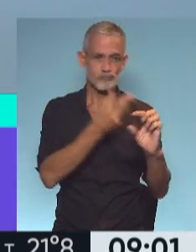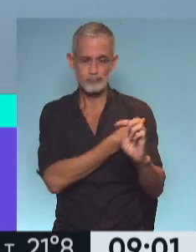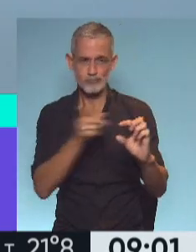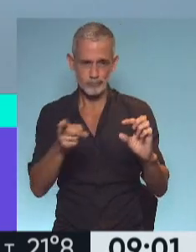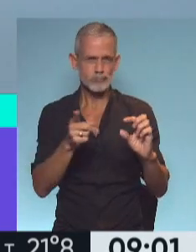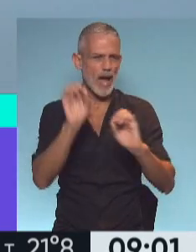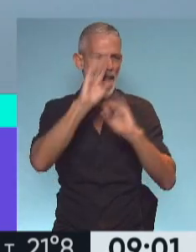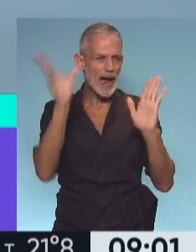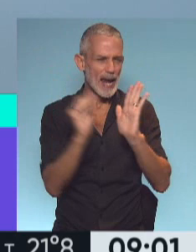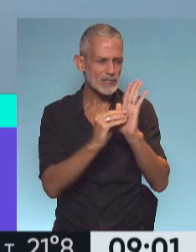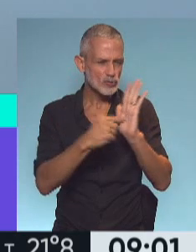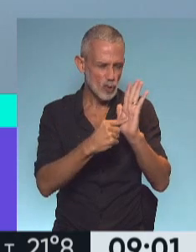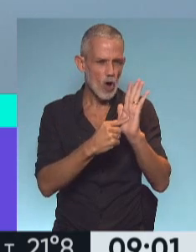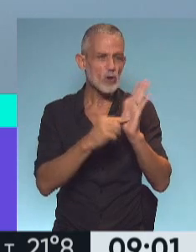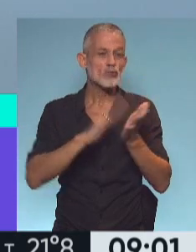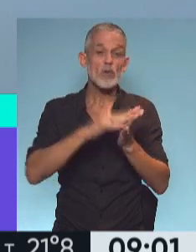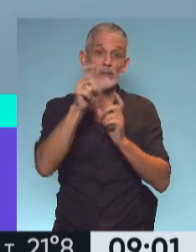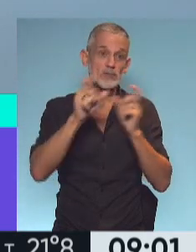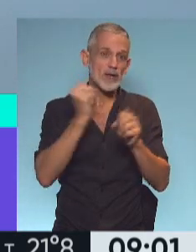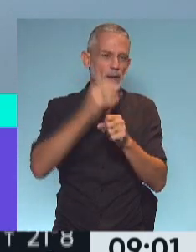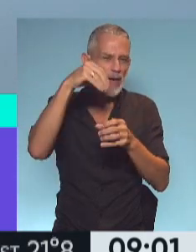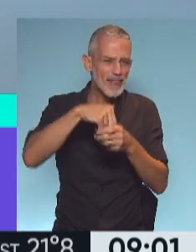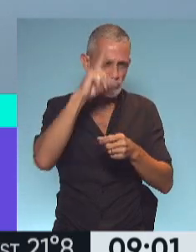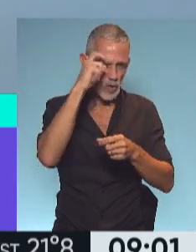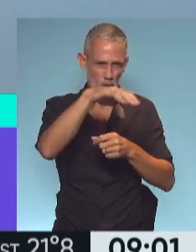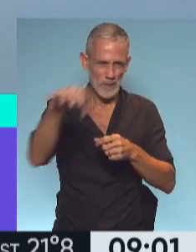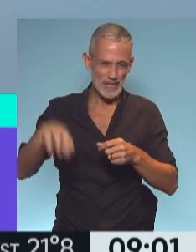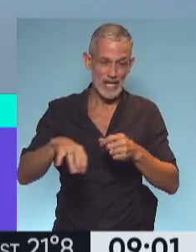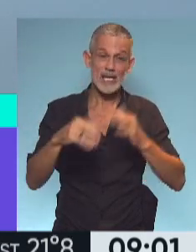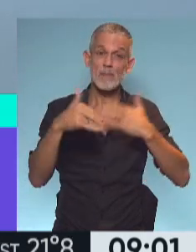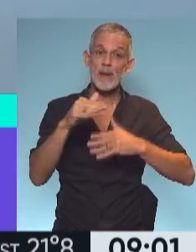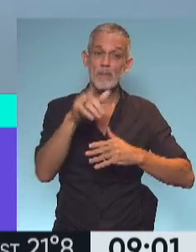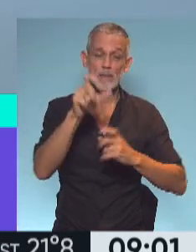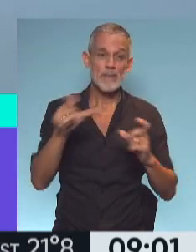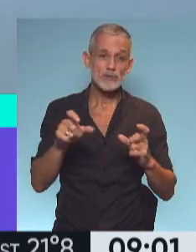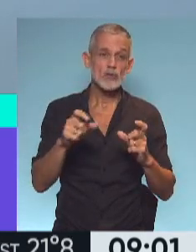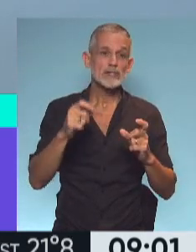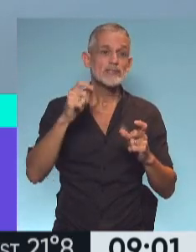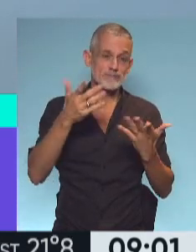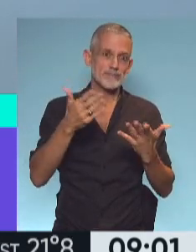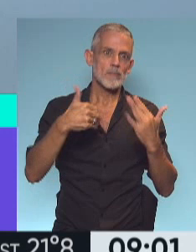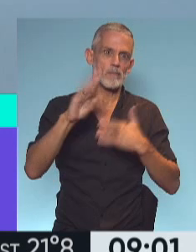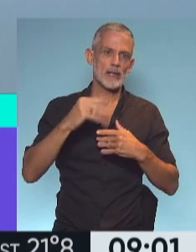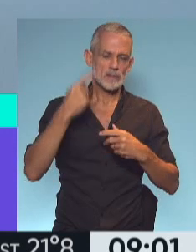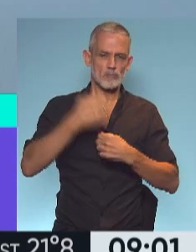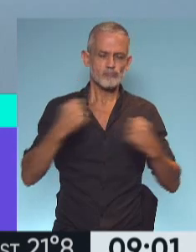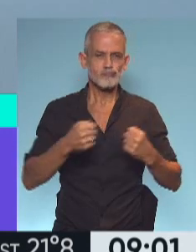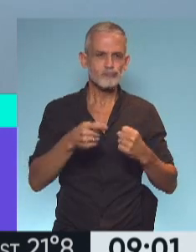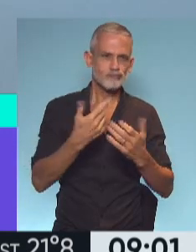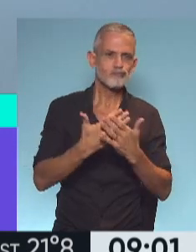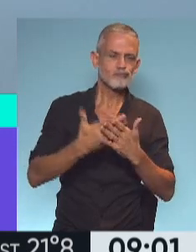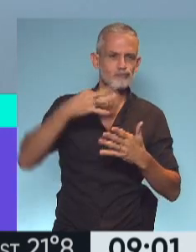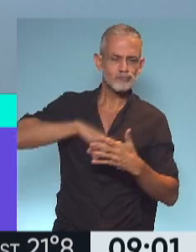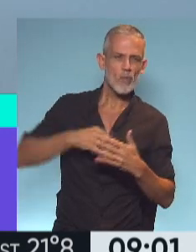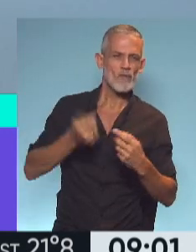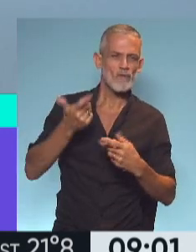con una aclaración muy particular sobre el personal de salud y sobre todo particularmente ese personal de salud que tiene mayor riesgo de exposición, para que